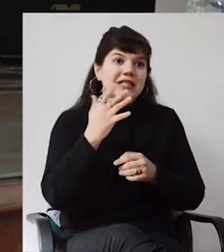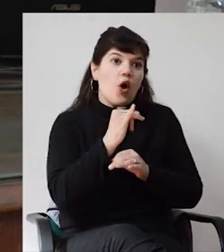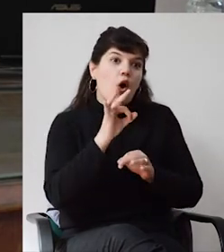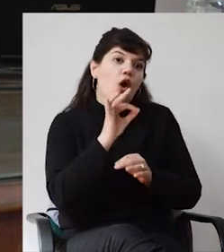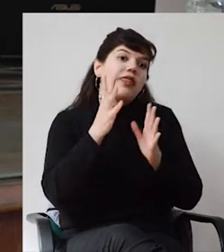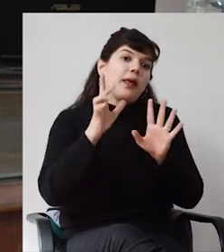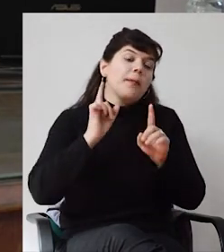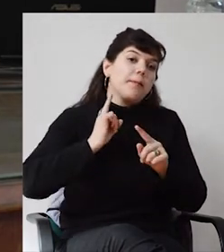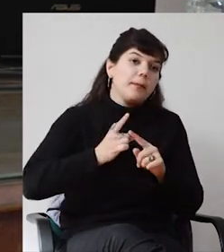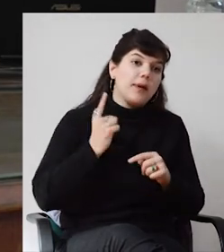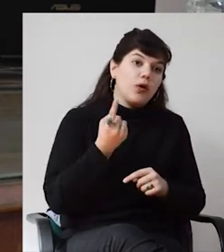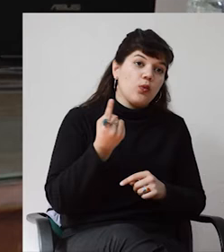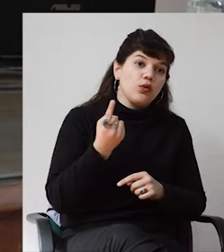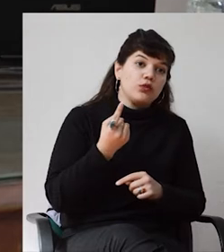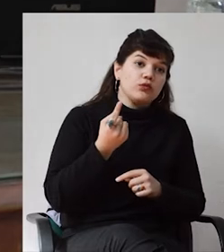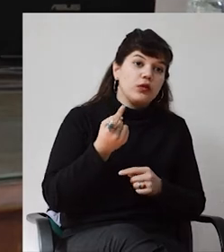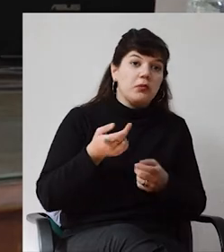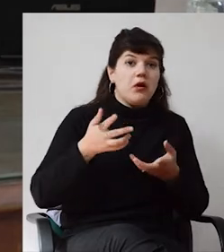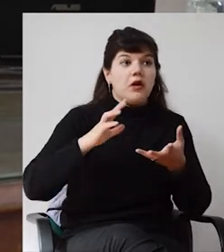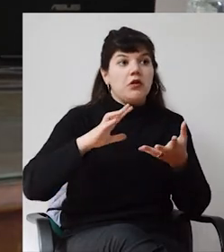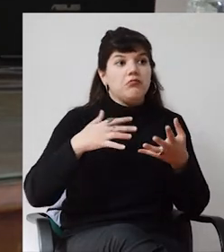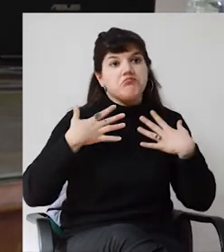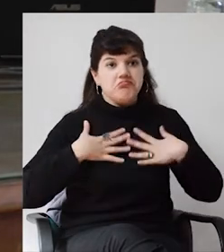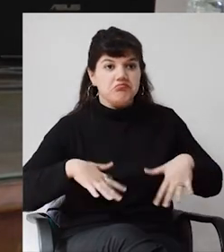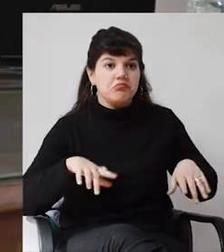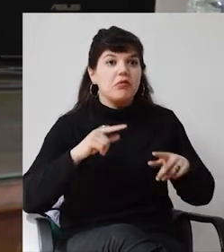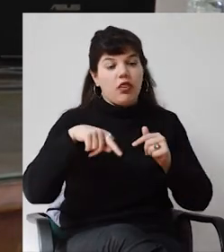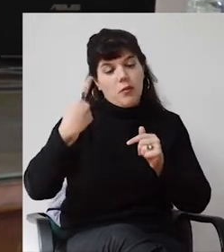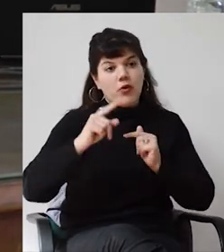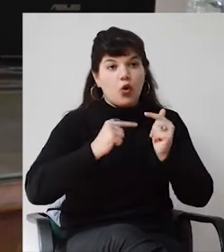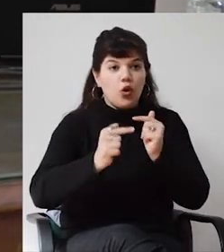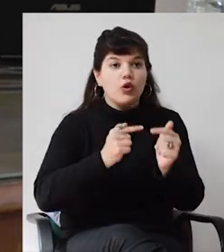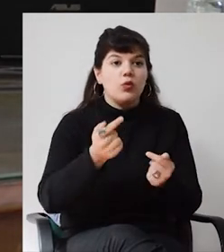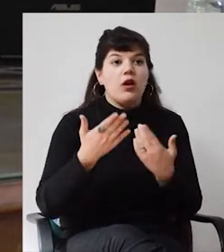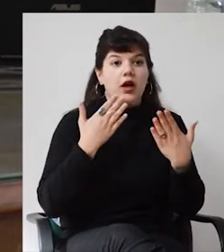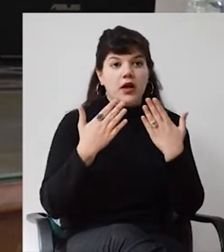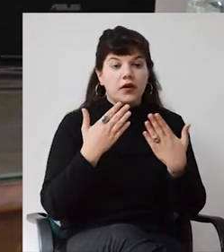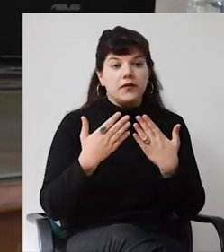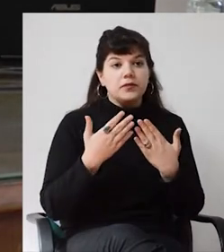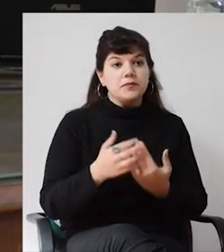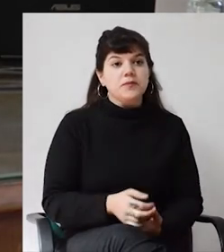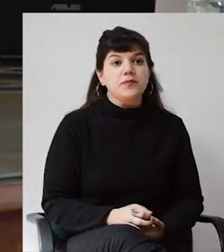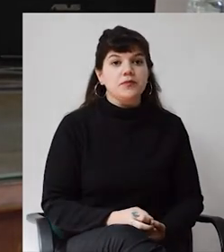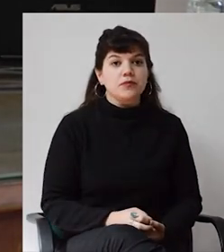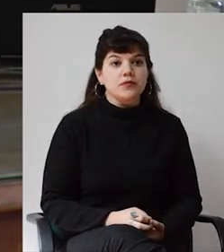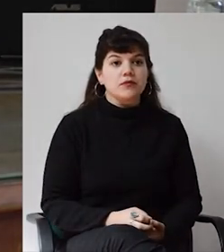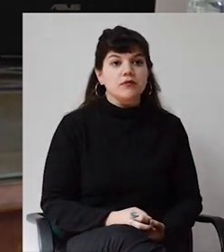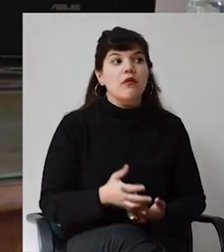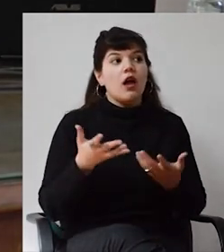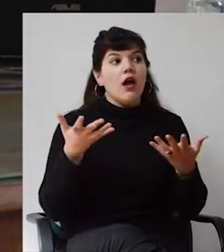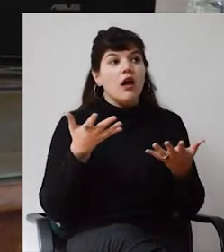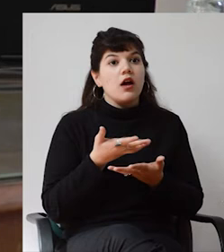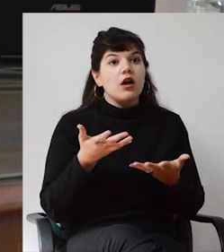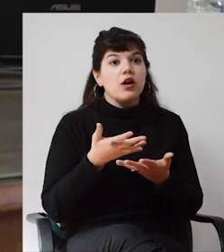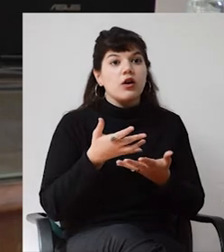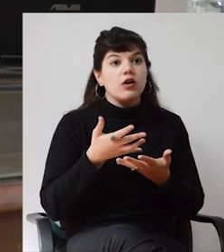de 5 o 10 minutos para acomodarnos un poco y después continuar con el intercambio.